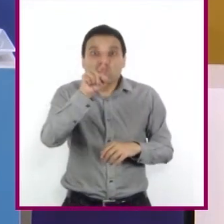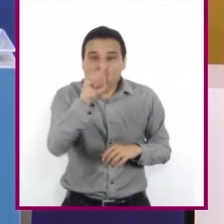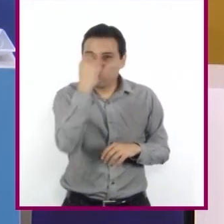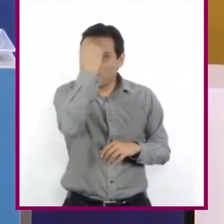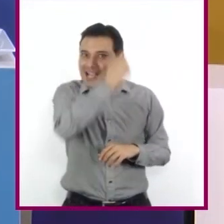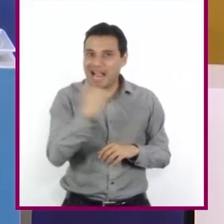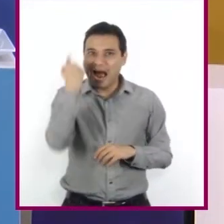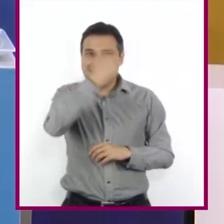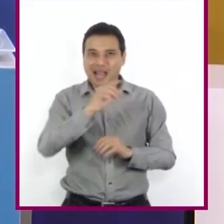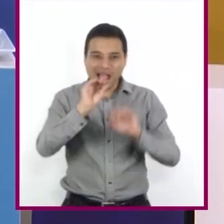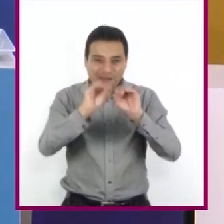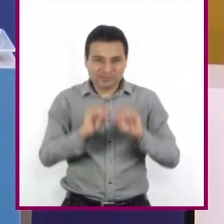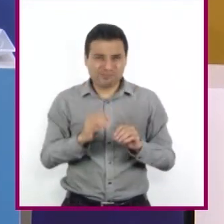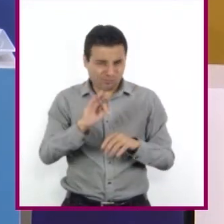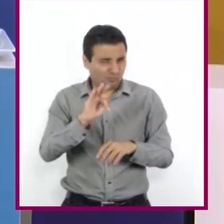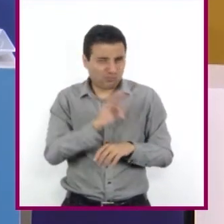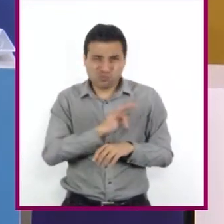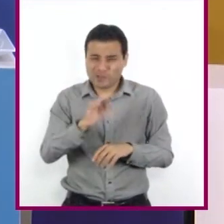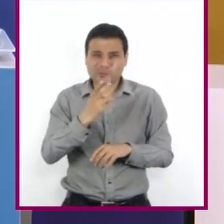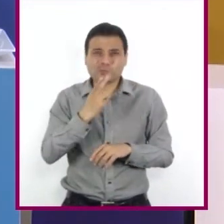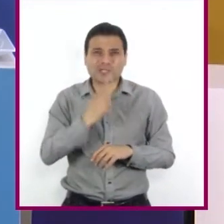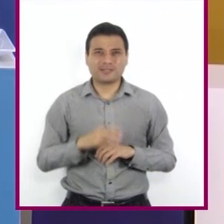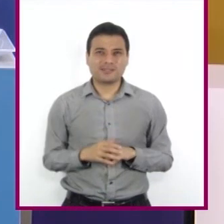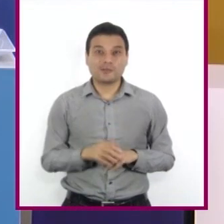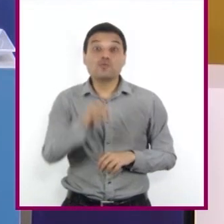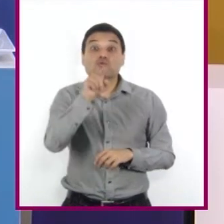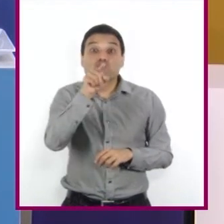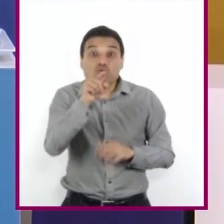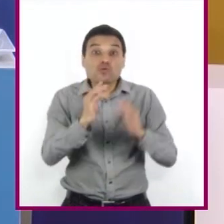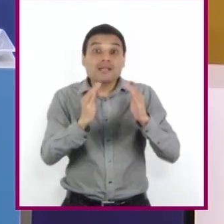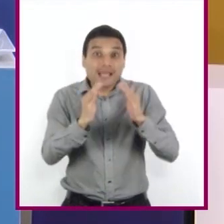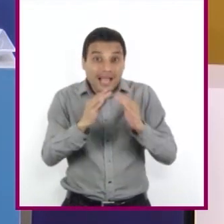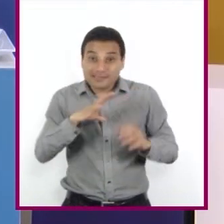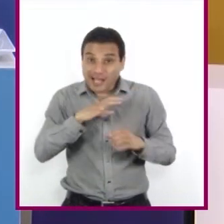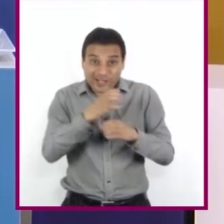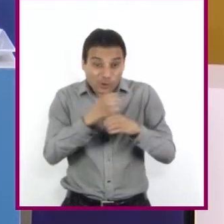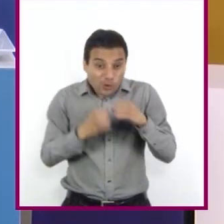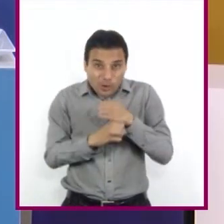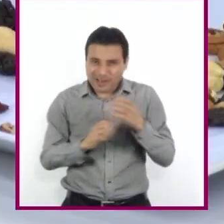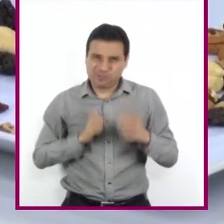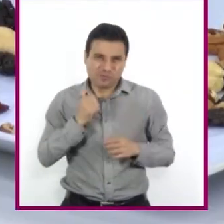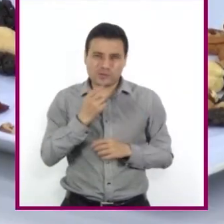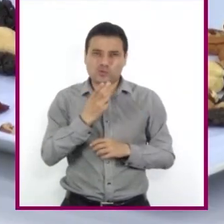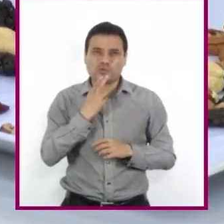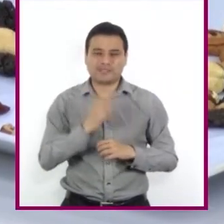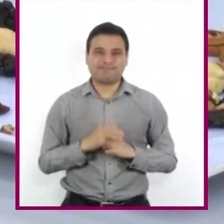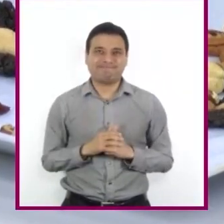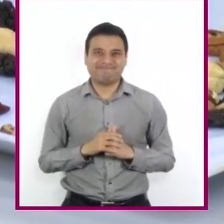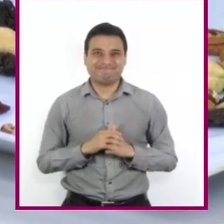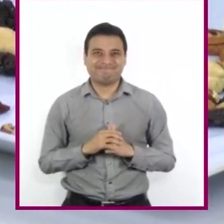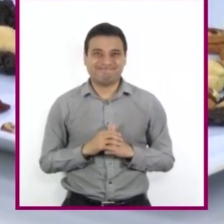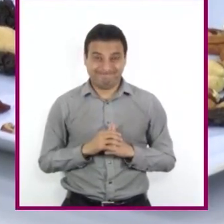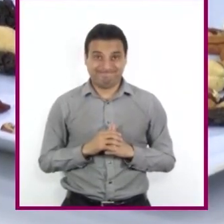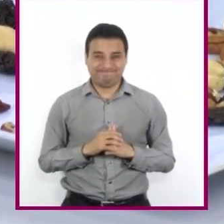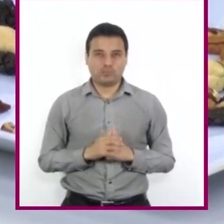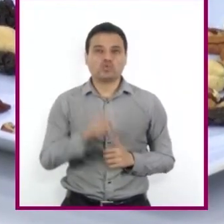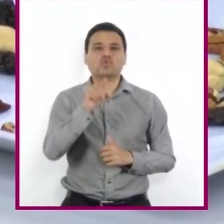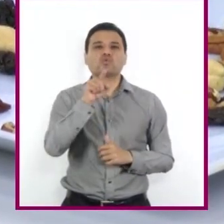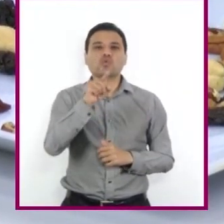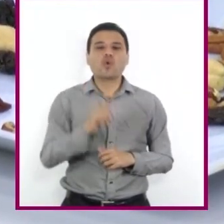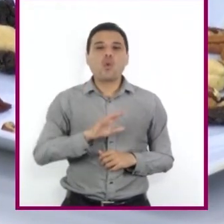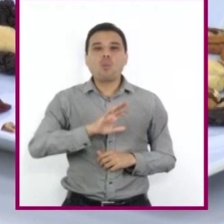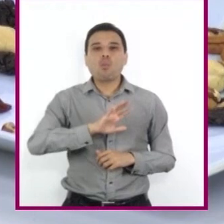materiales y objetos simples que se encuentren en el espacio donde se encuentren. Los invitamos a que busquen